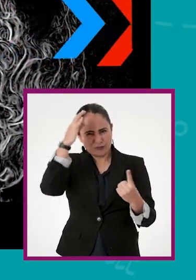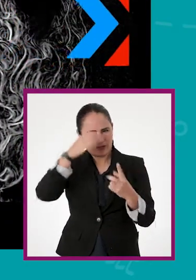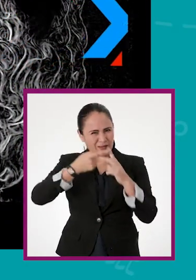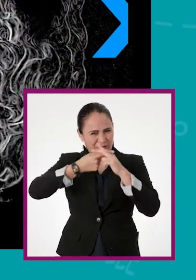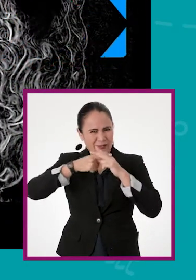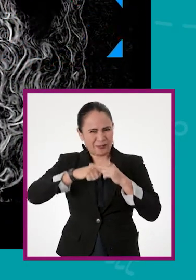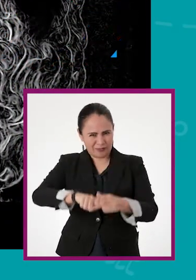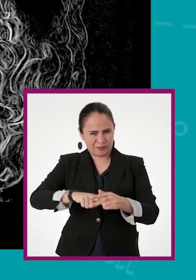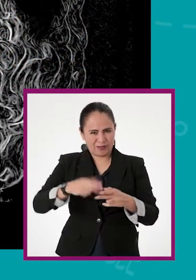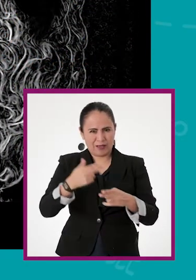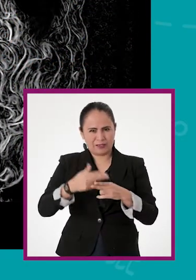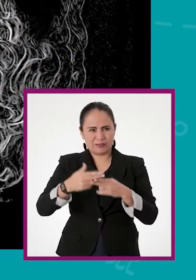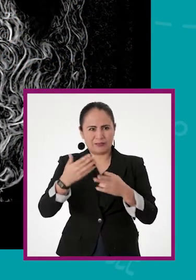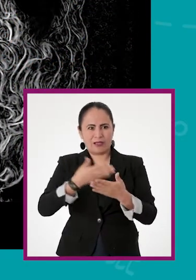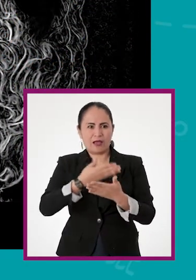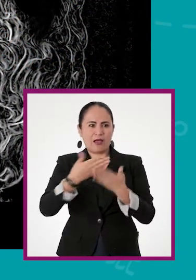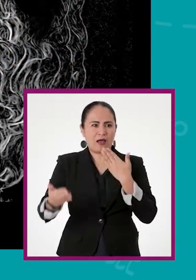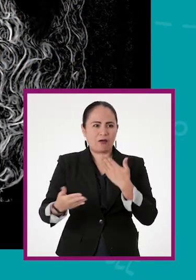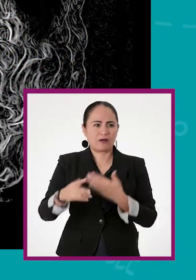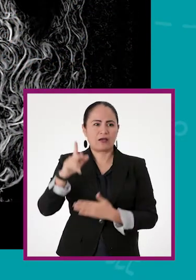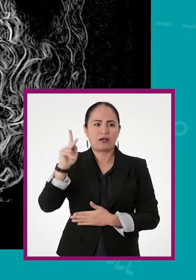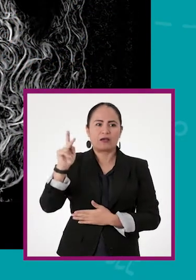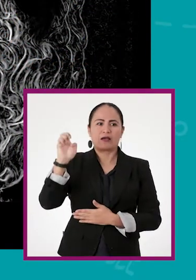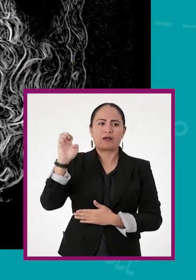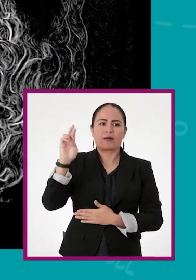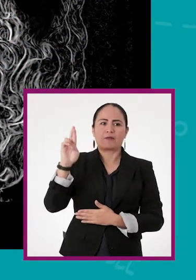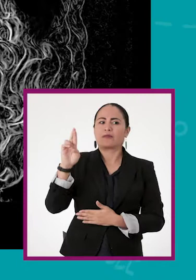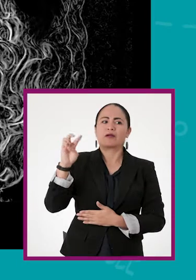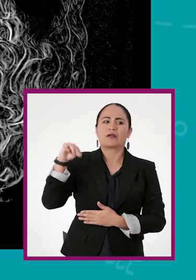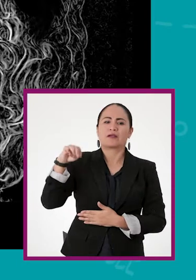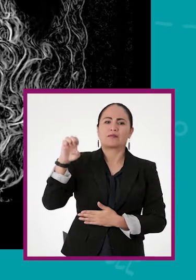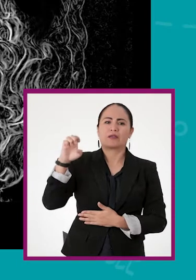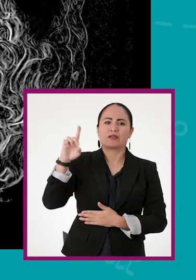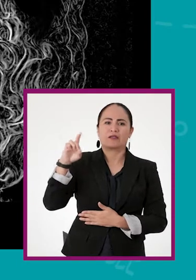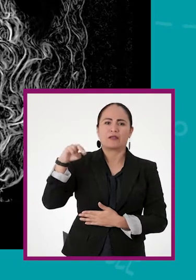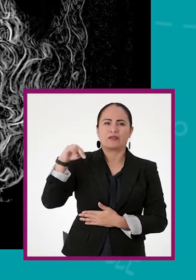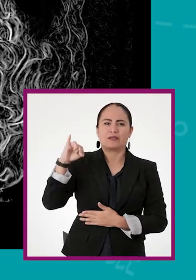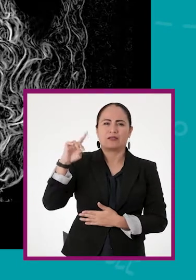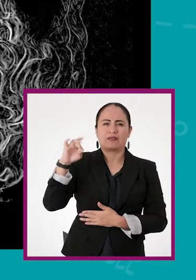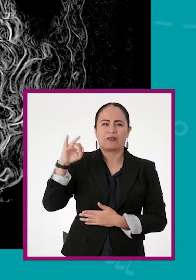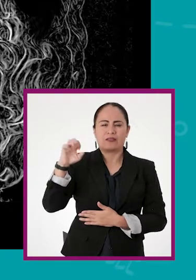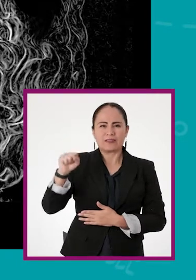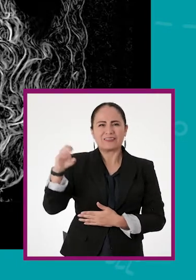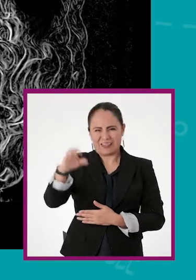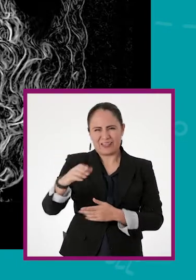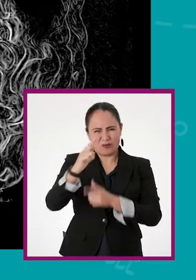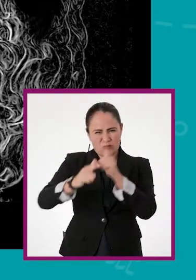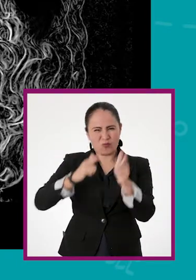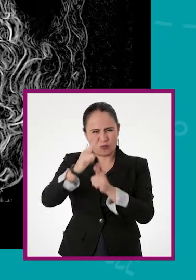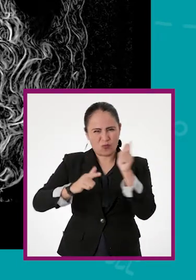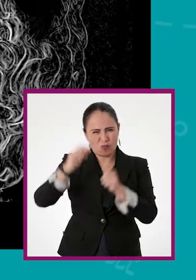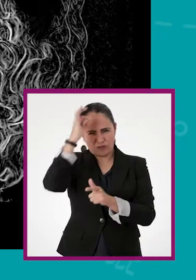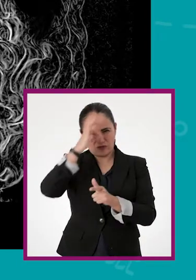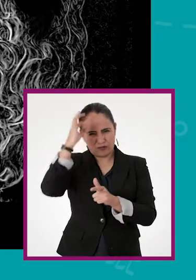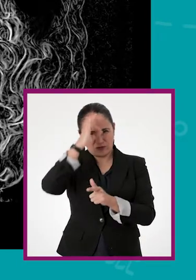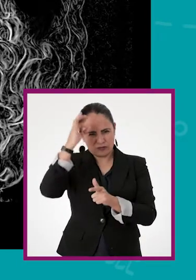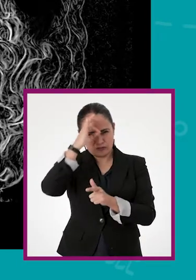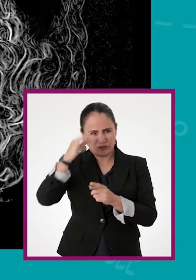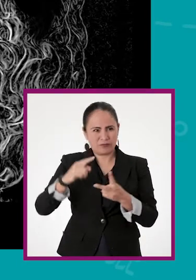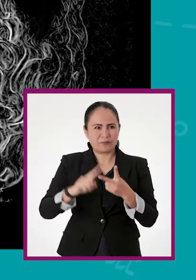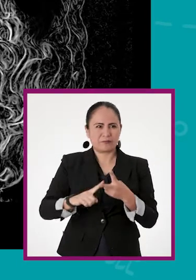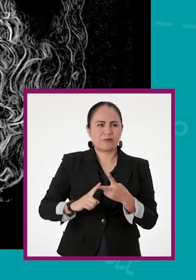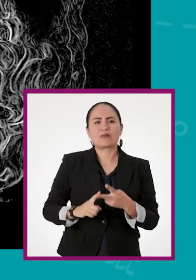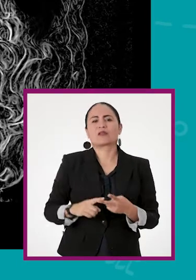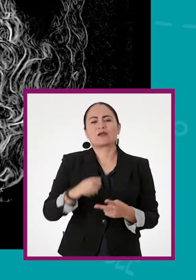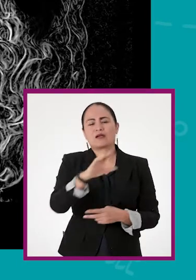hasta nuestros días: Parménides y Heráclito, avecindados en los extremos del mundo cultural griego, el